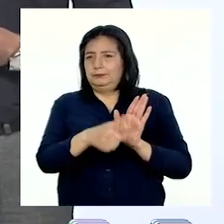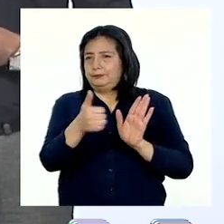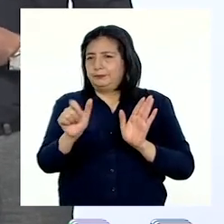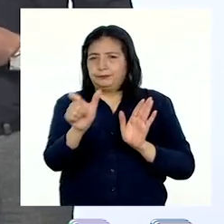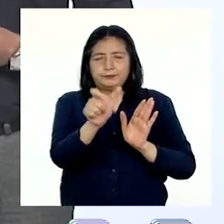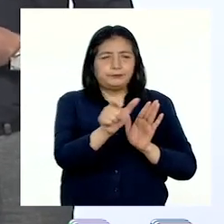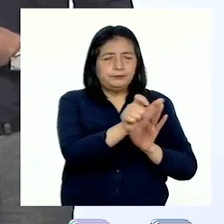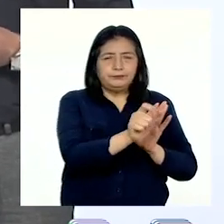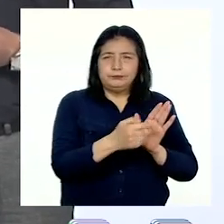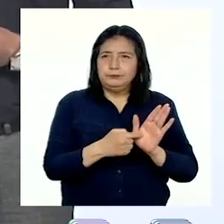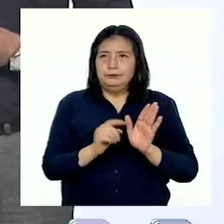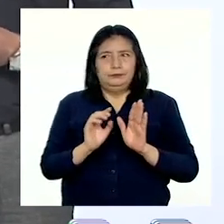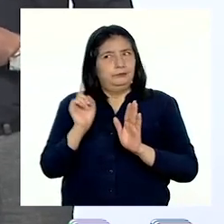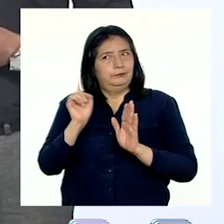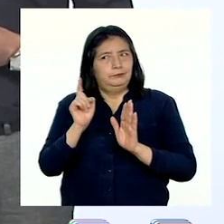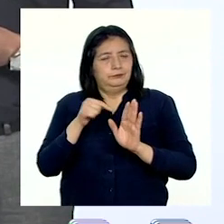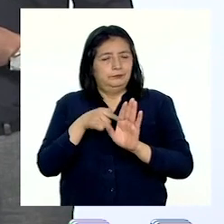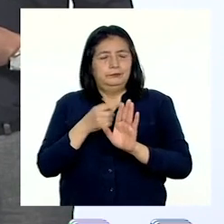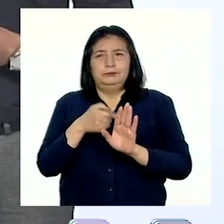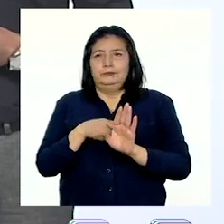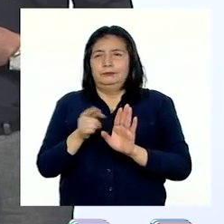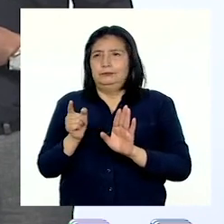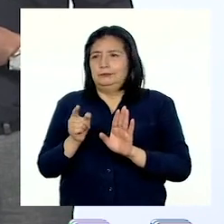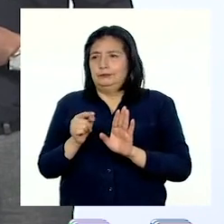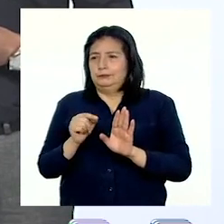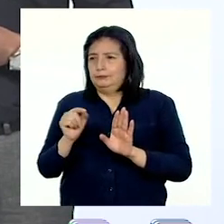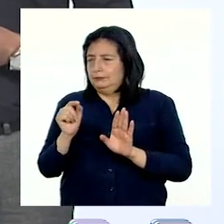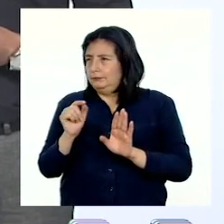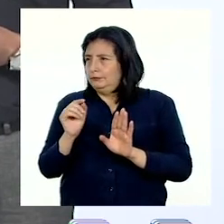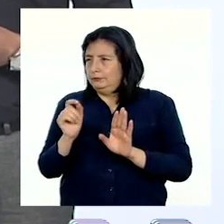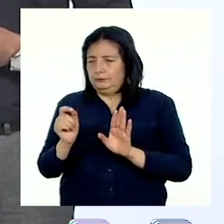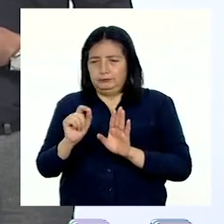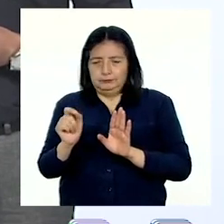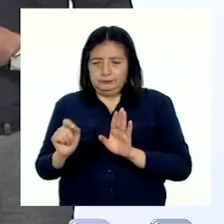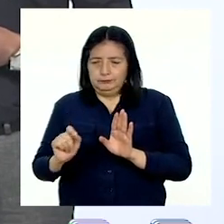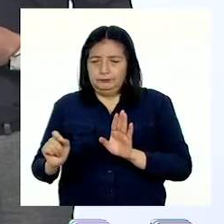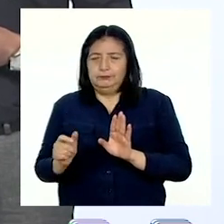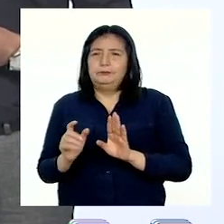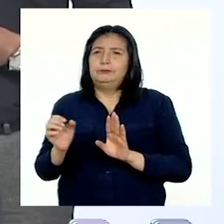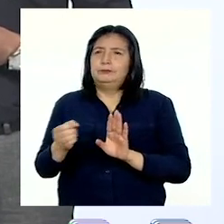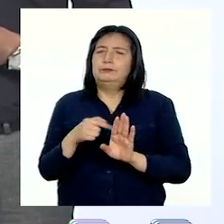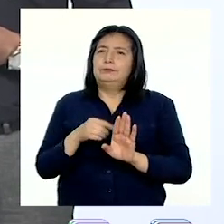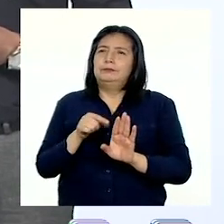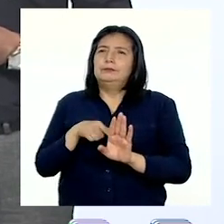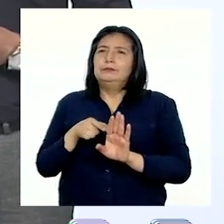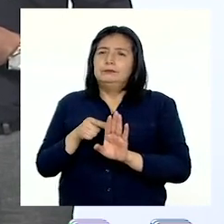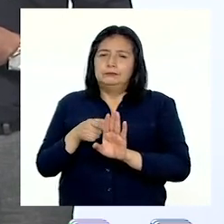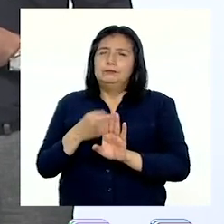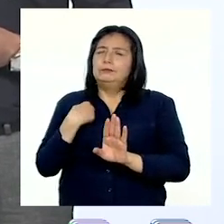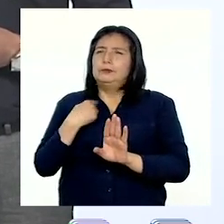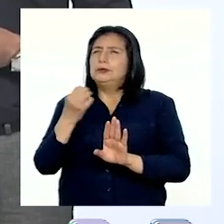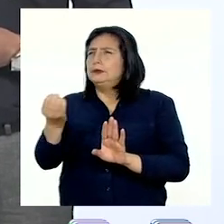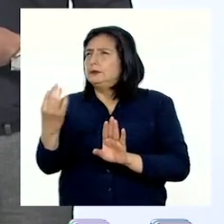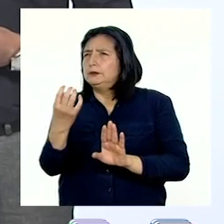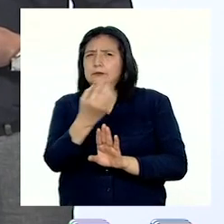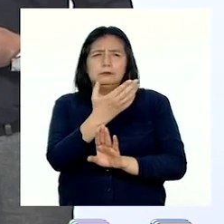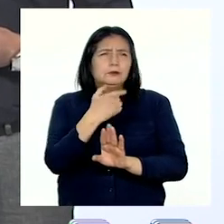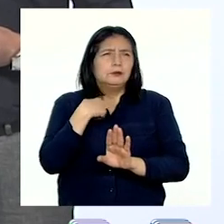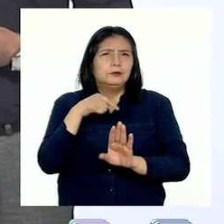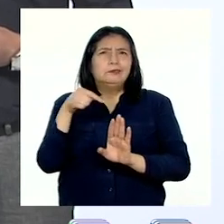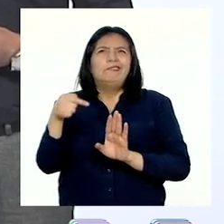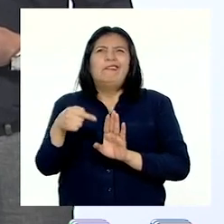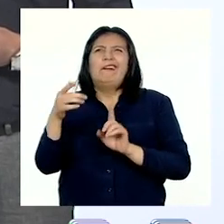demás, pero sin verla. Los demás describen lo que leen para darle pistas al dueño de la tarjeta, quien tiene que